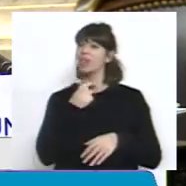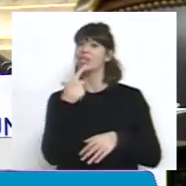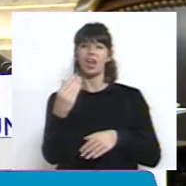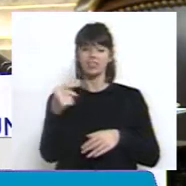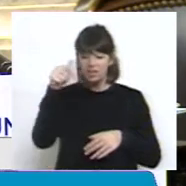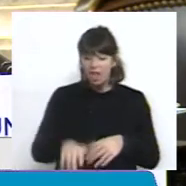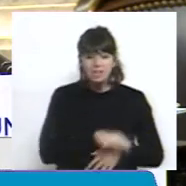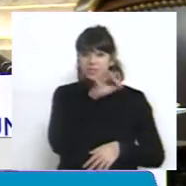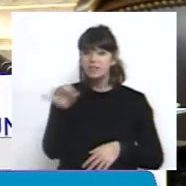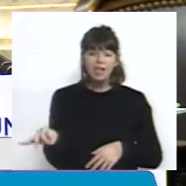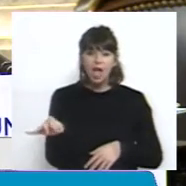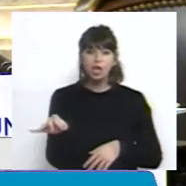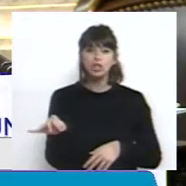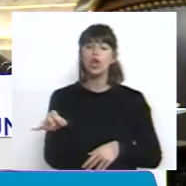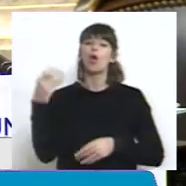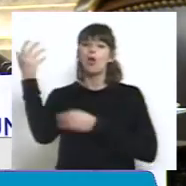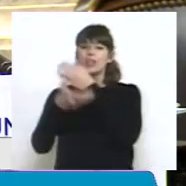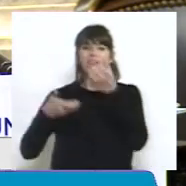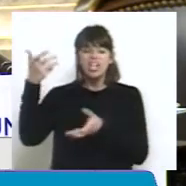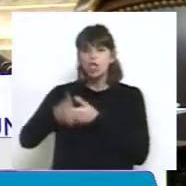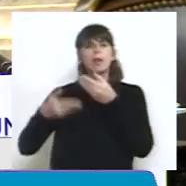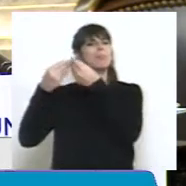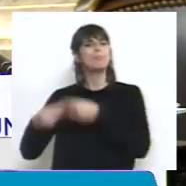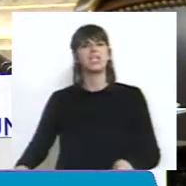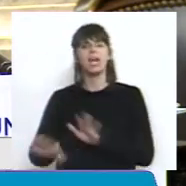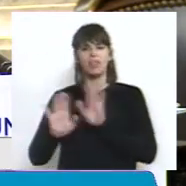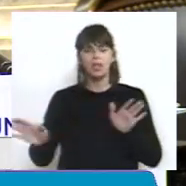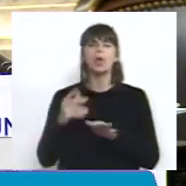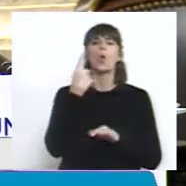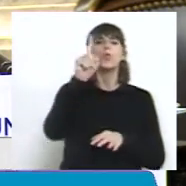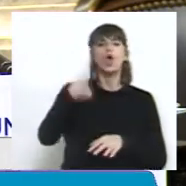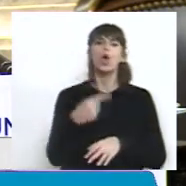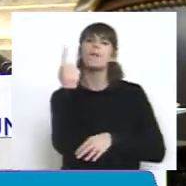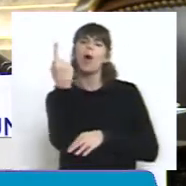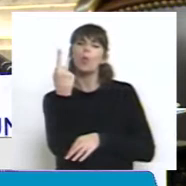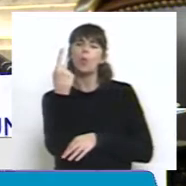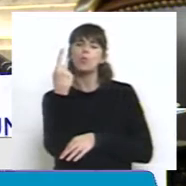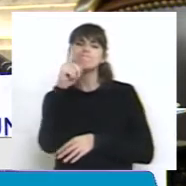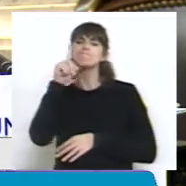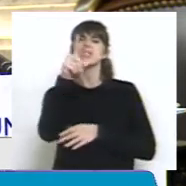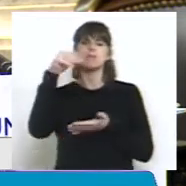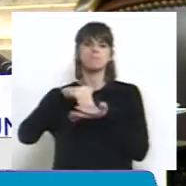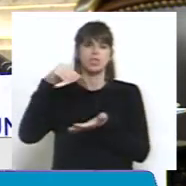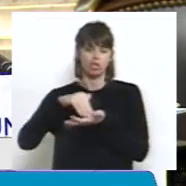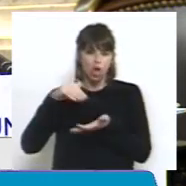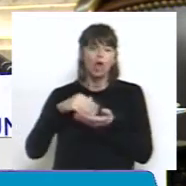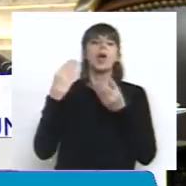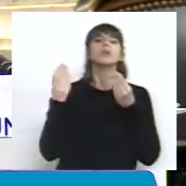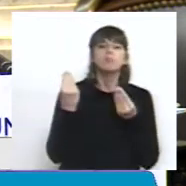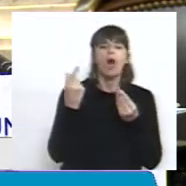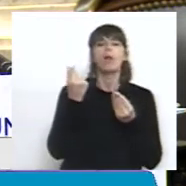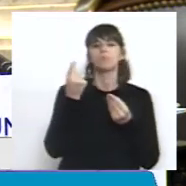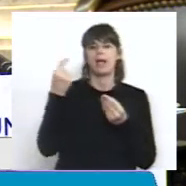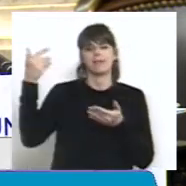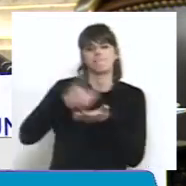a ir capitales por 1,1 billones, producto de fuga, remisión de